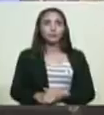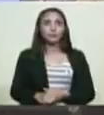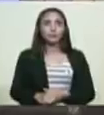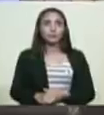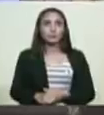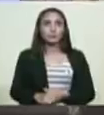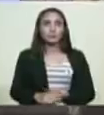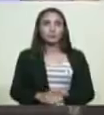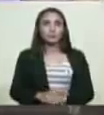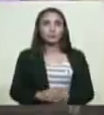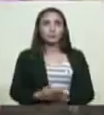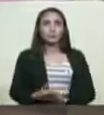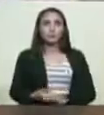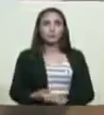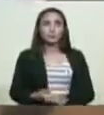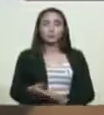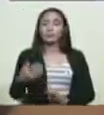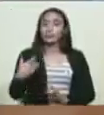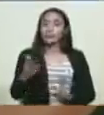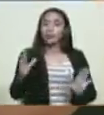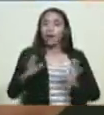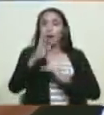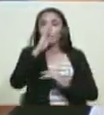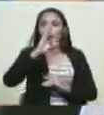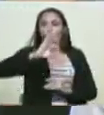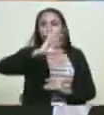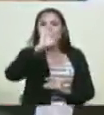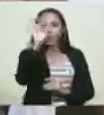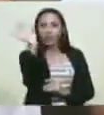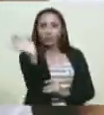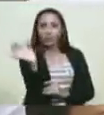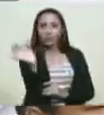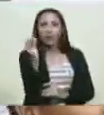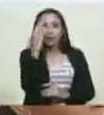tuvimos que intervenir Banesco.